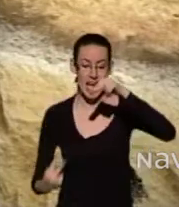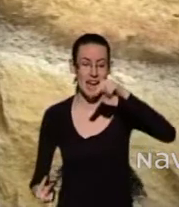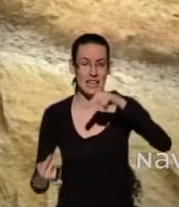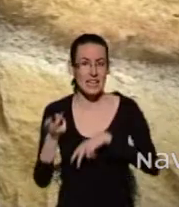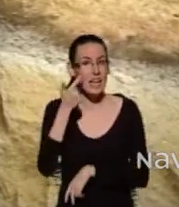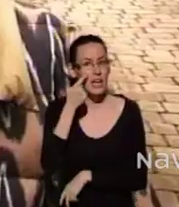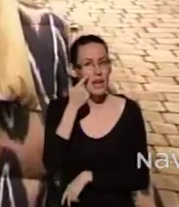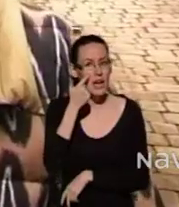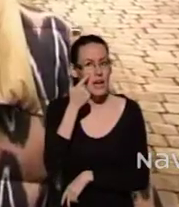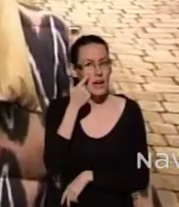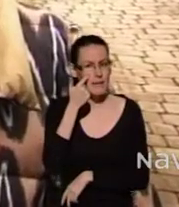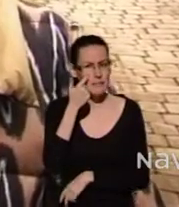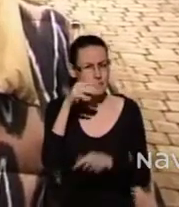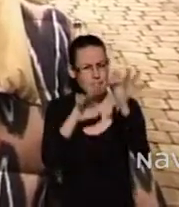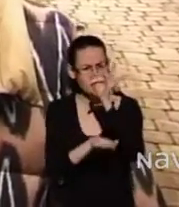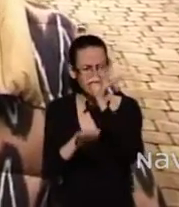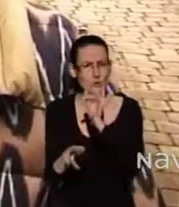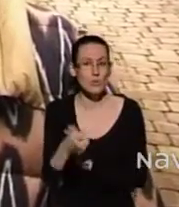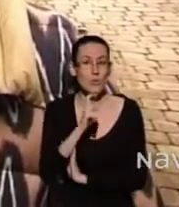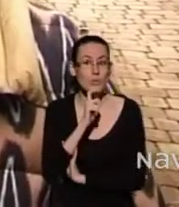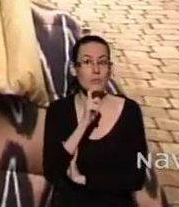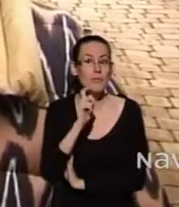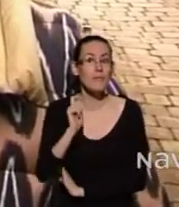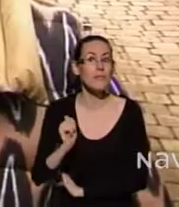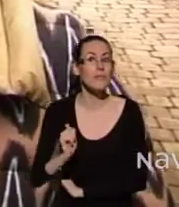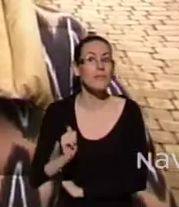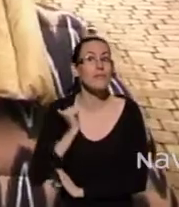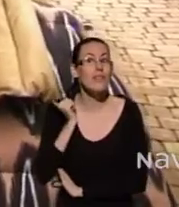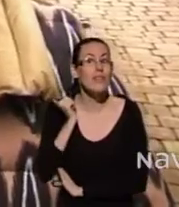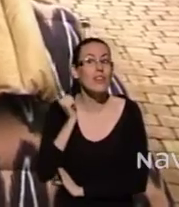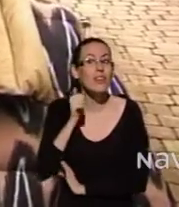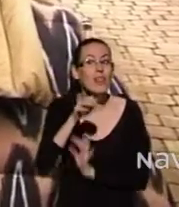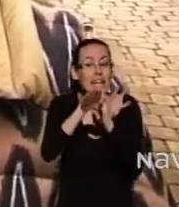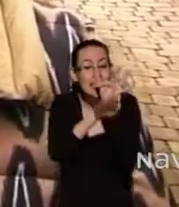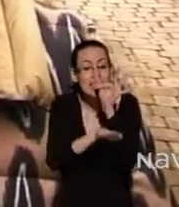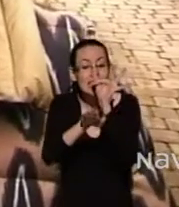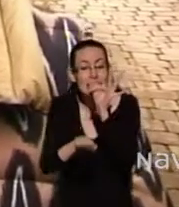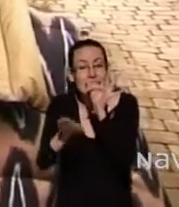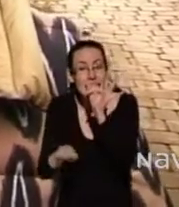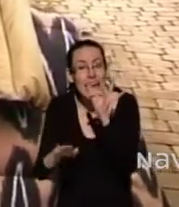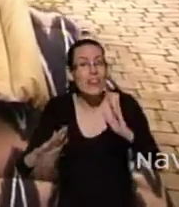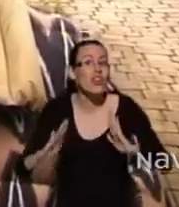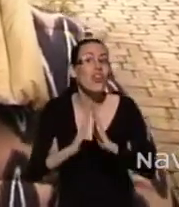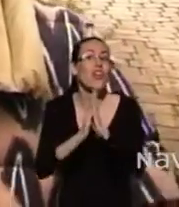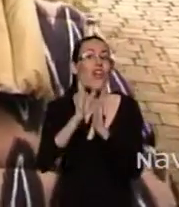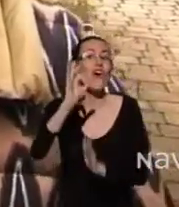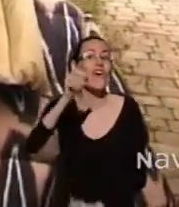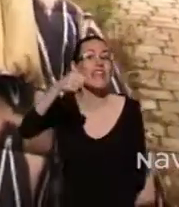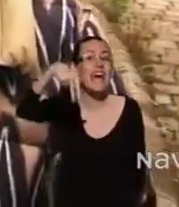hermanas Urraca y Teresa y su abuela, Sancha de Aibar. O sea que los restos de doña Sancha, 1000 años